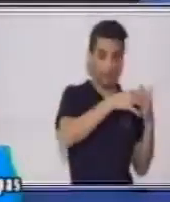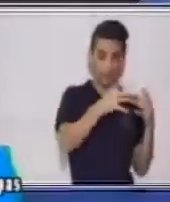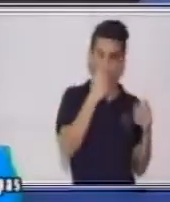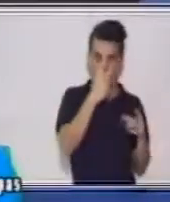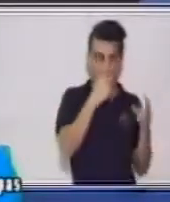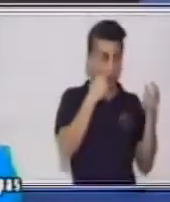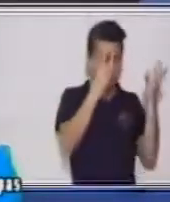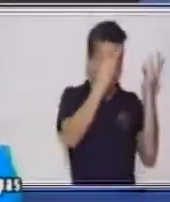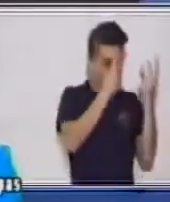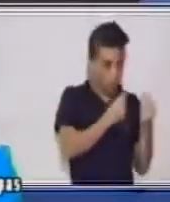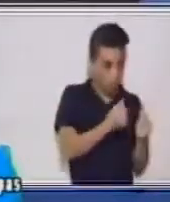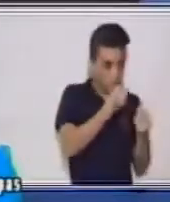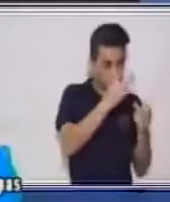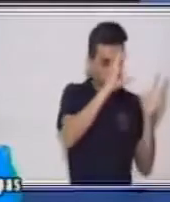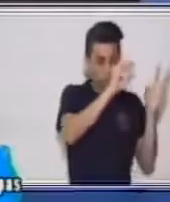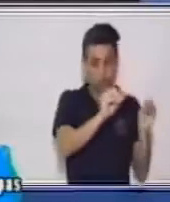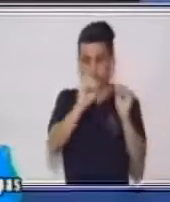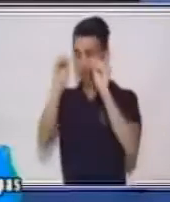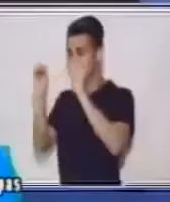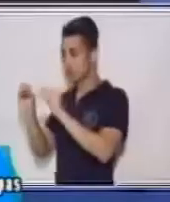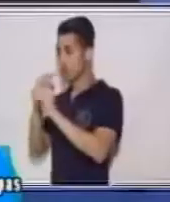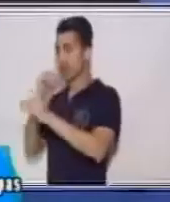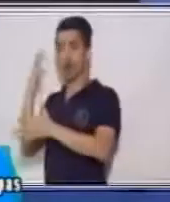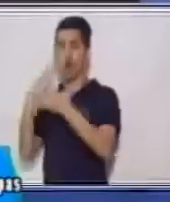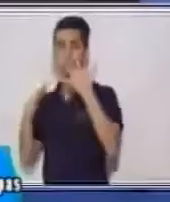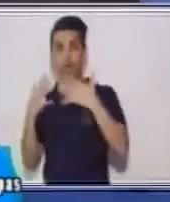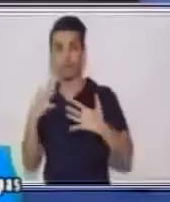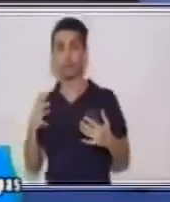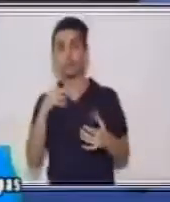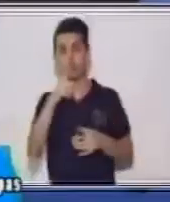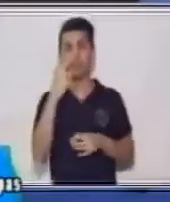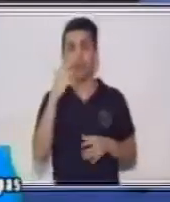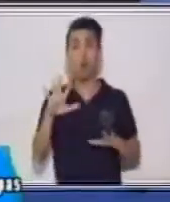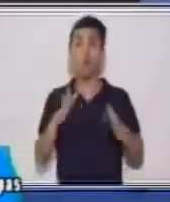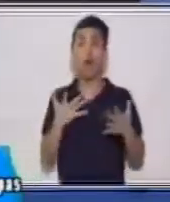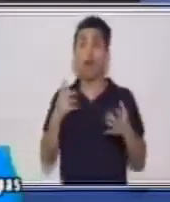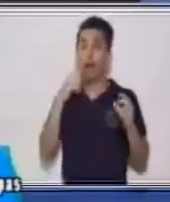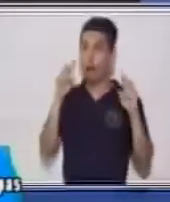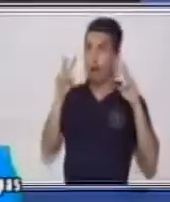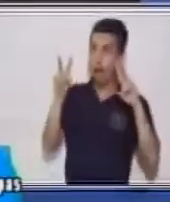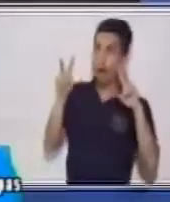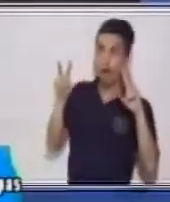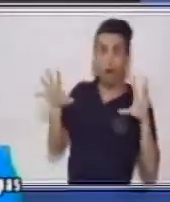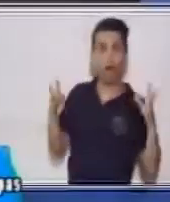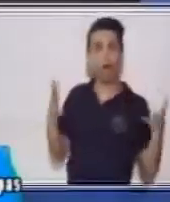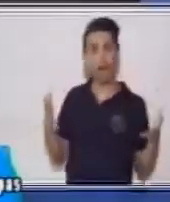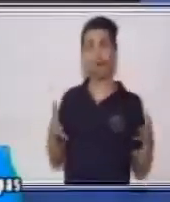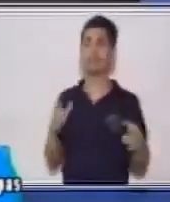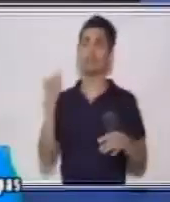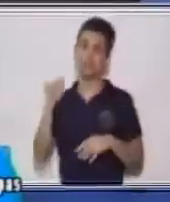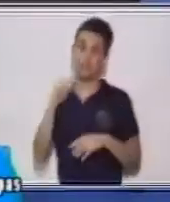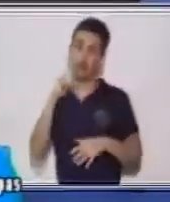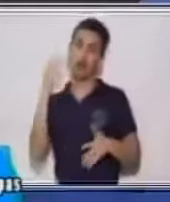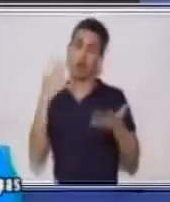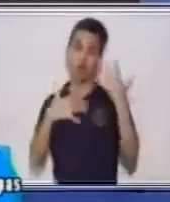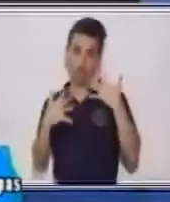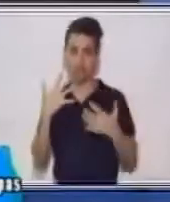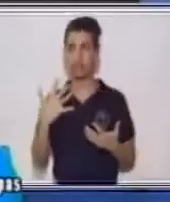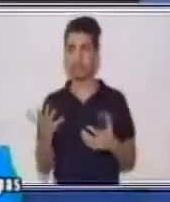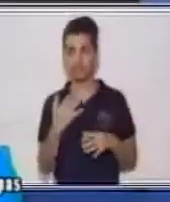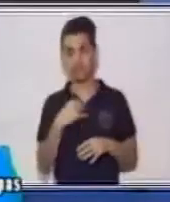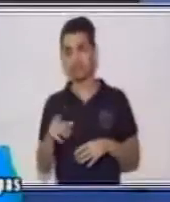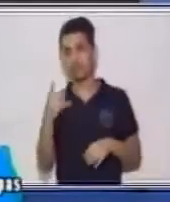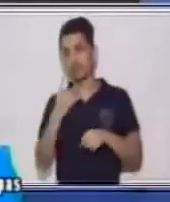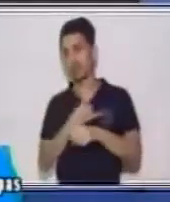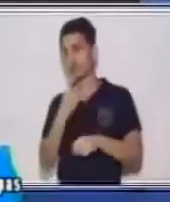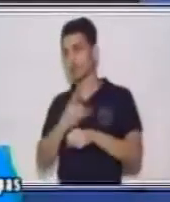colores. ¿Qué es más llamativo? Exactamente, estos colores son los más llamativos y son los que